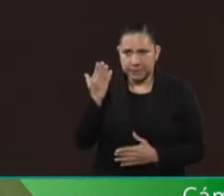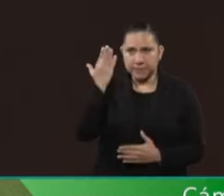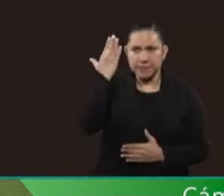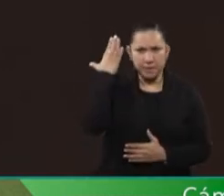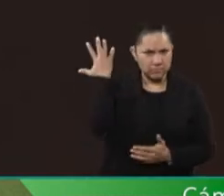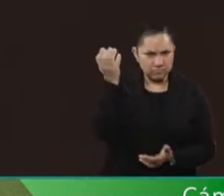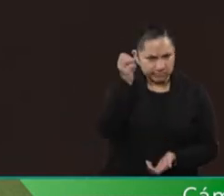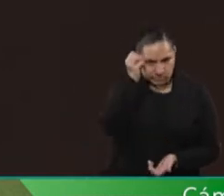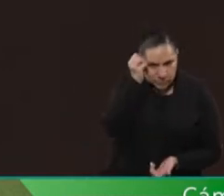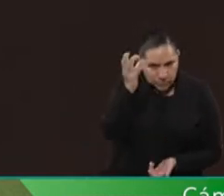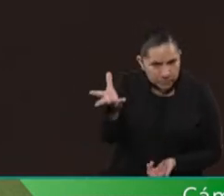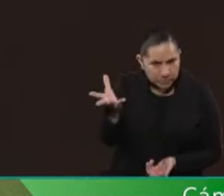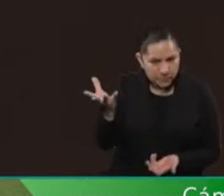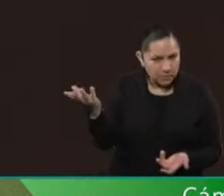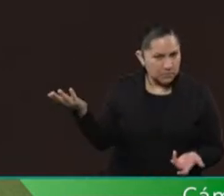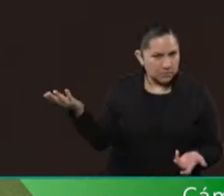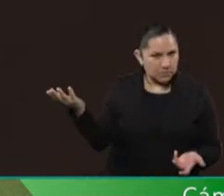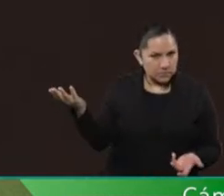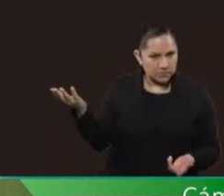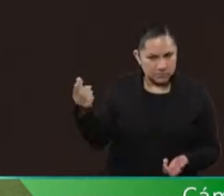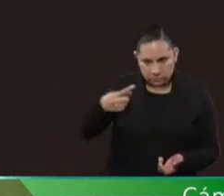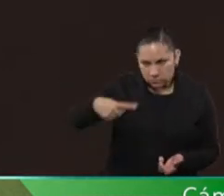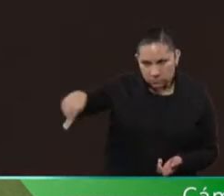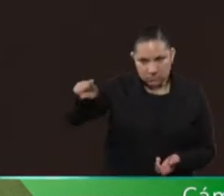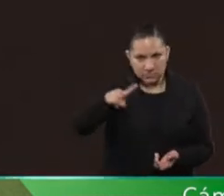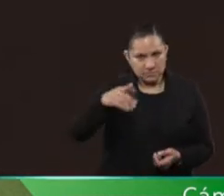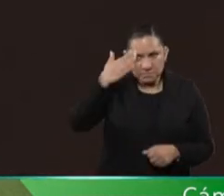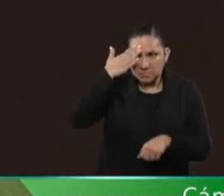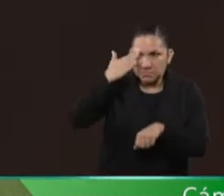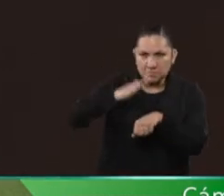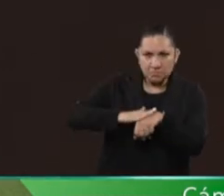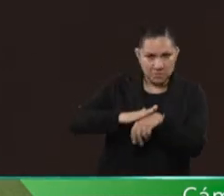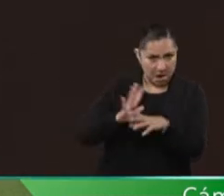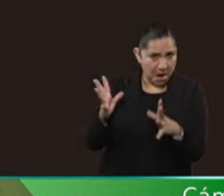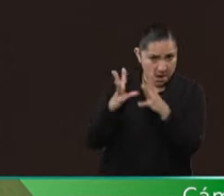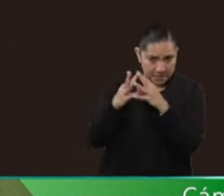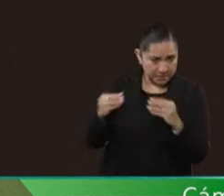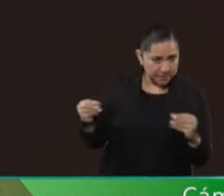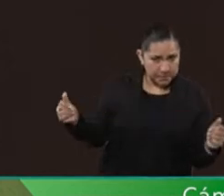por eso les voy a